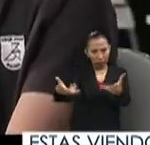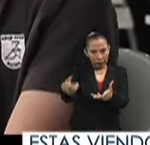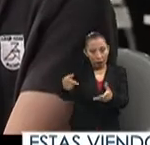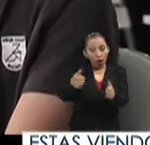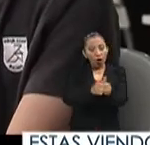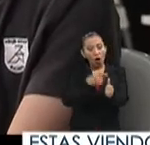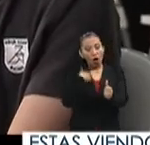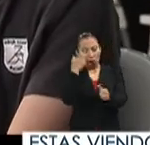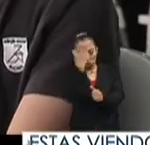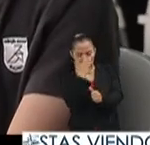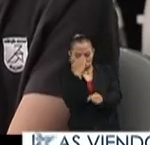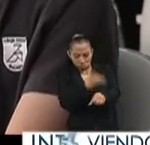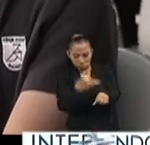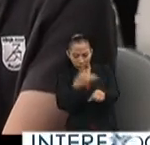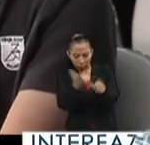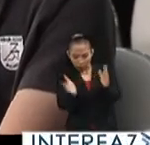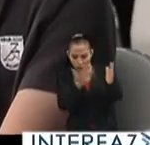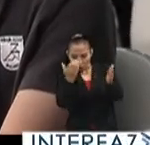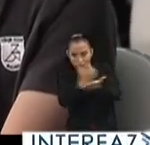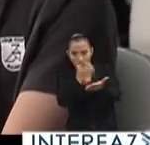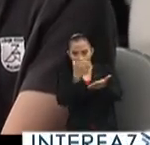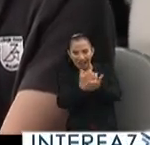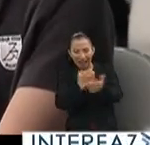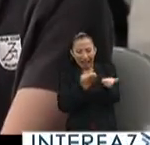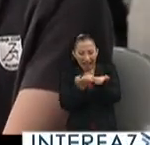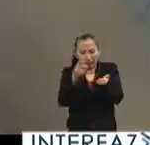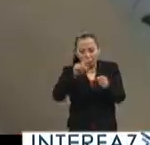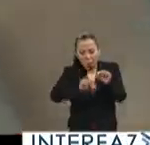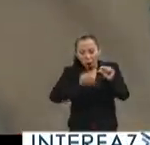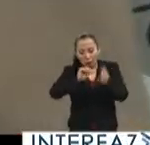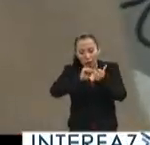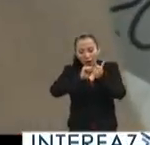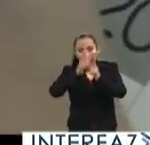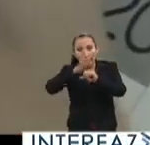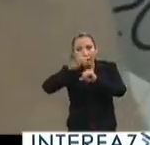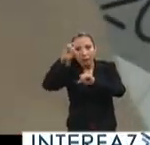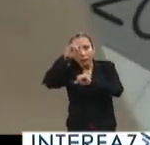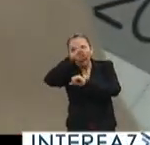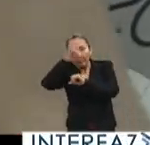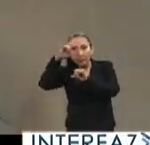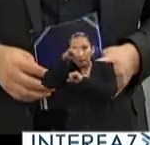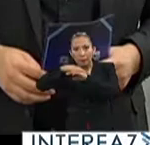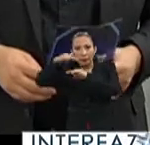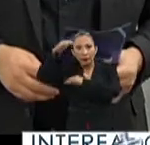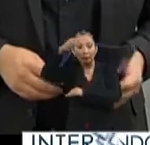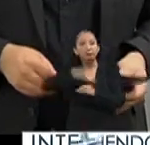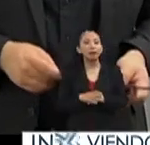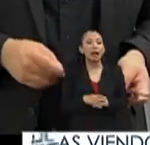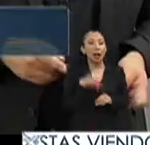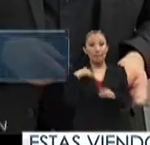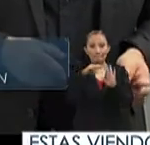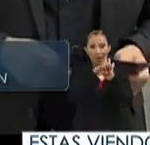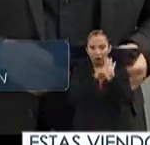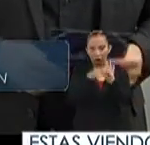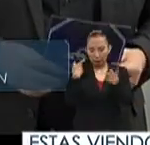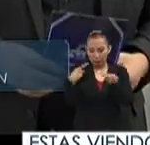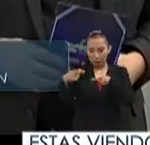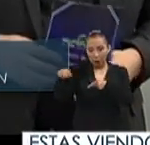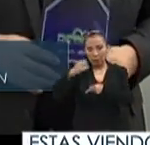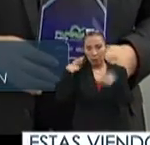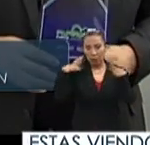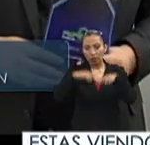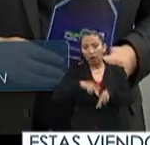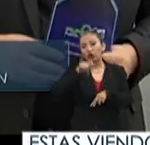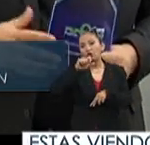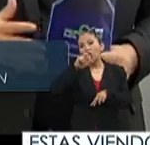a través de la resolución de cuadernillos de ejercicios que gradualmente se hacen más complejos. El método fue desarrollado por el profesor